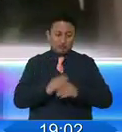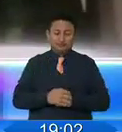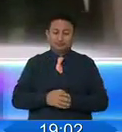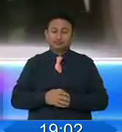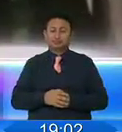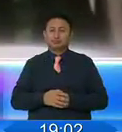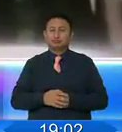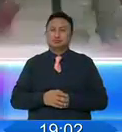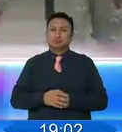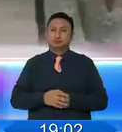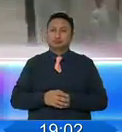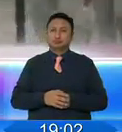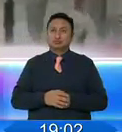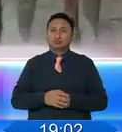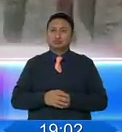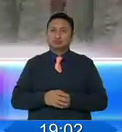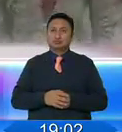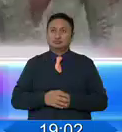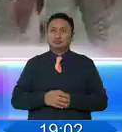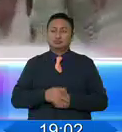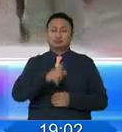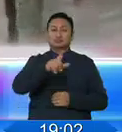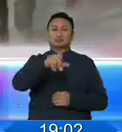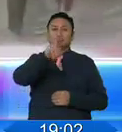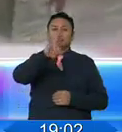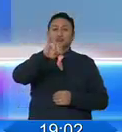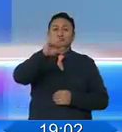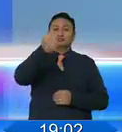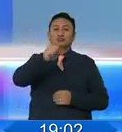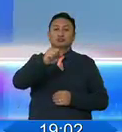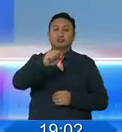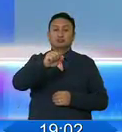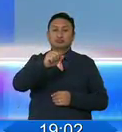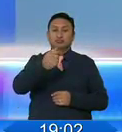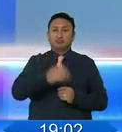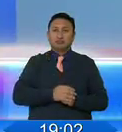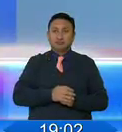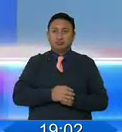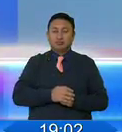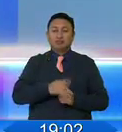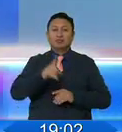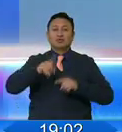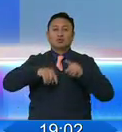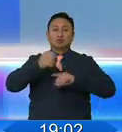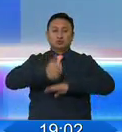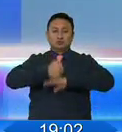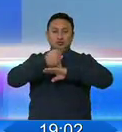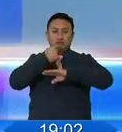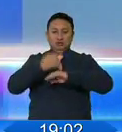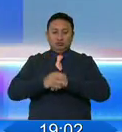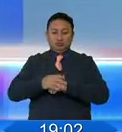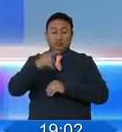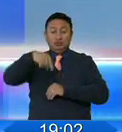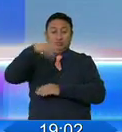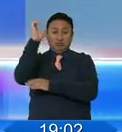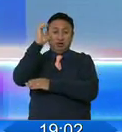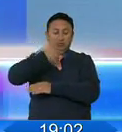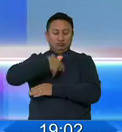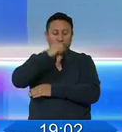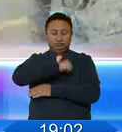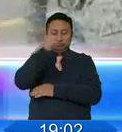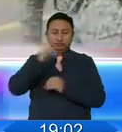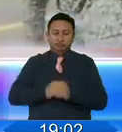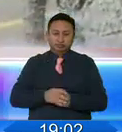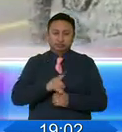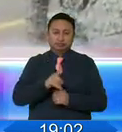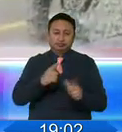ecuatorianos luis alfredo oquendo ha sido considerado por algunas autoridades como el héroe de la patria aunque los